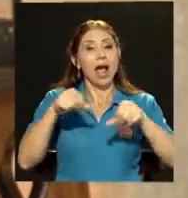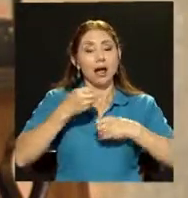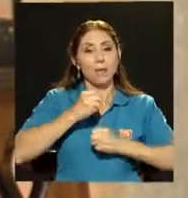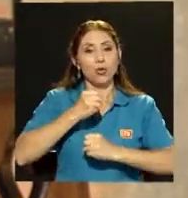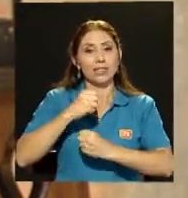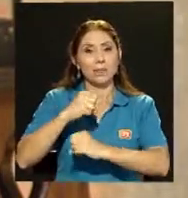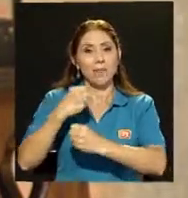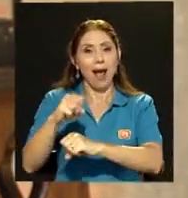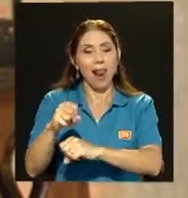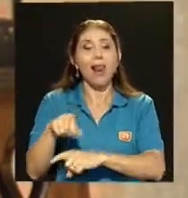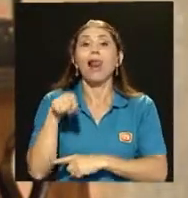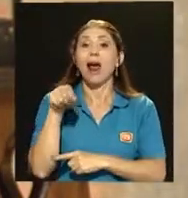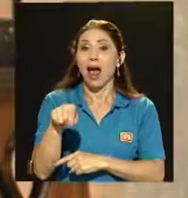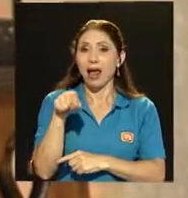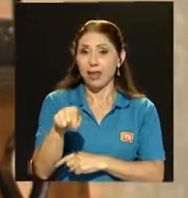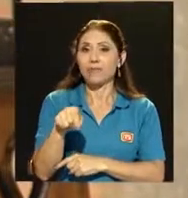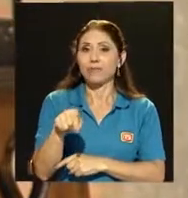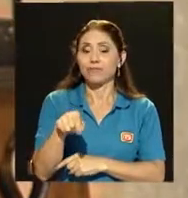por ley.